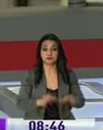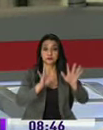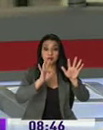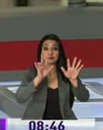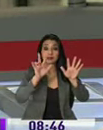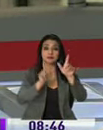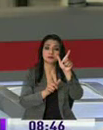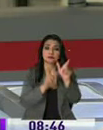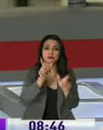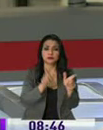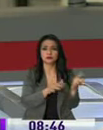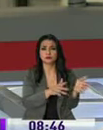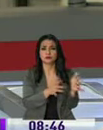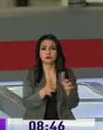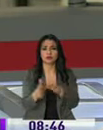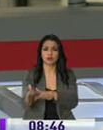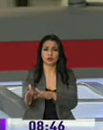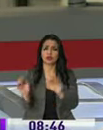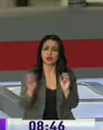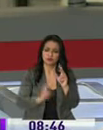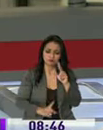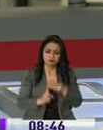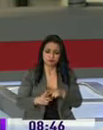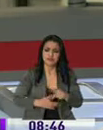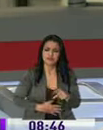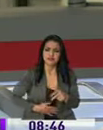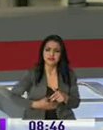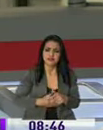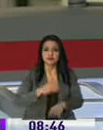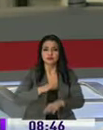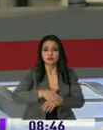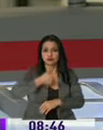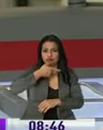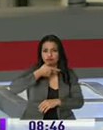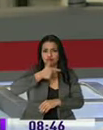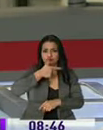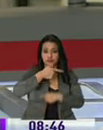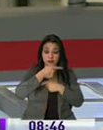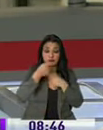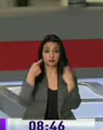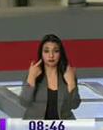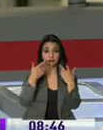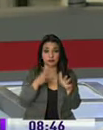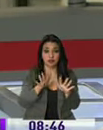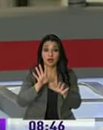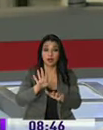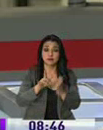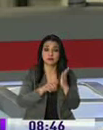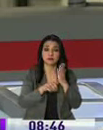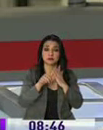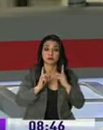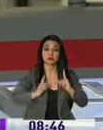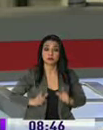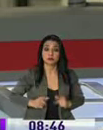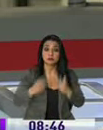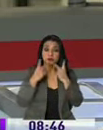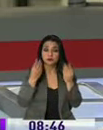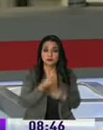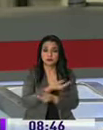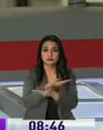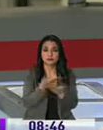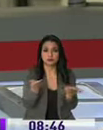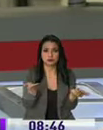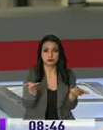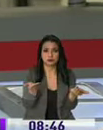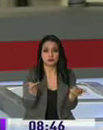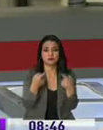ascendió el número de casos de personas con posible intoxicación, esto por consumo de alcohol metílico, se lo informó el Ministerio de Salud Pública en un informe